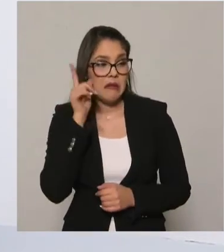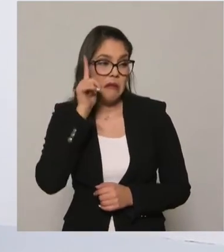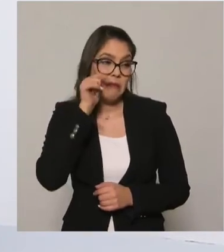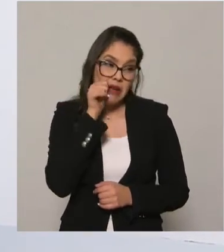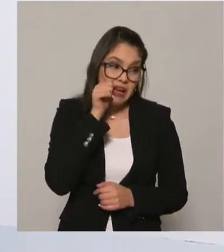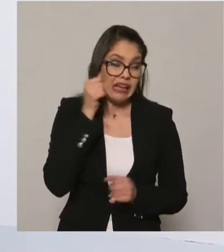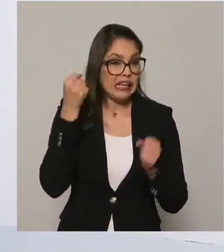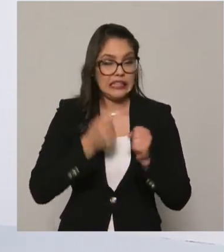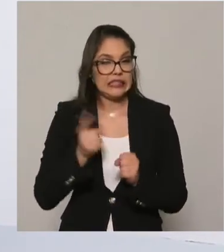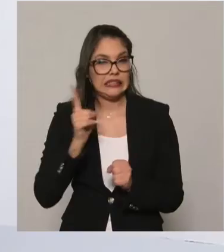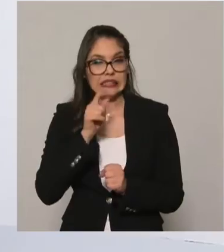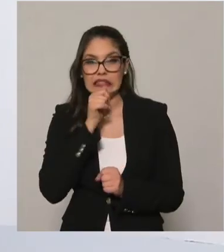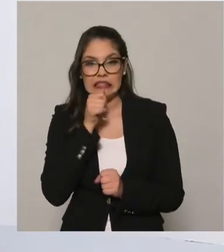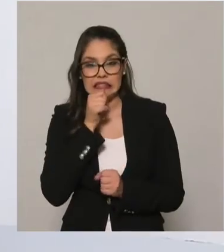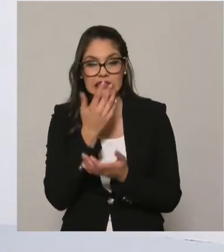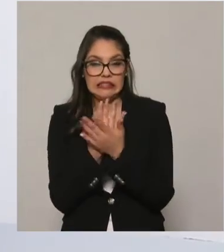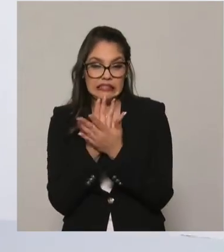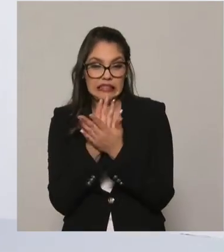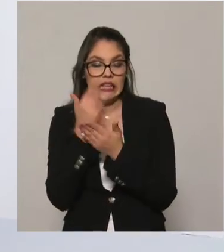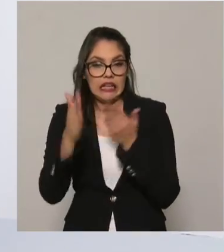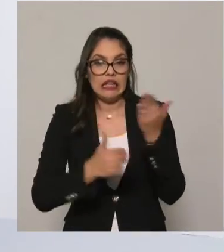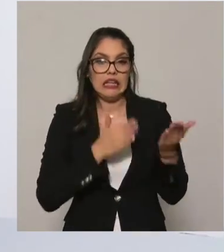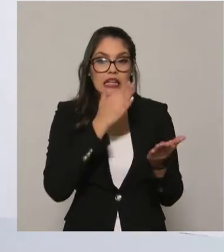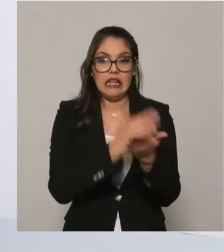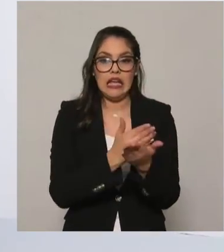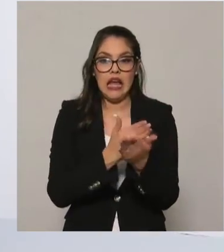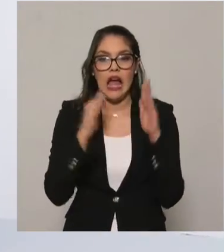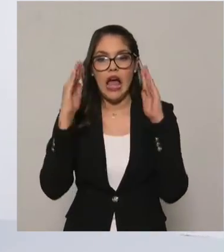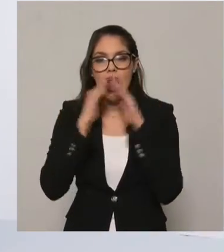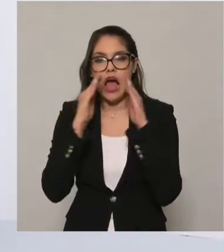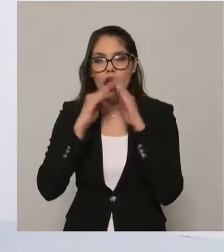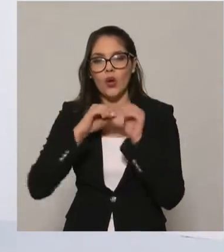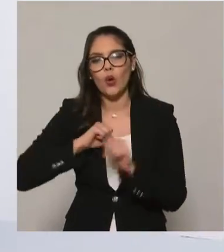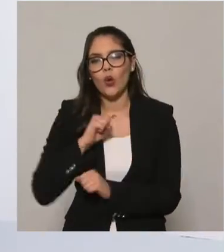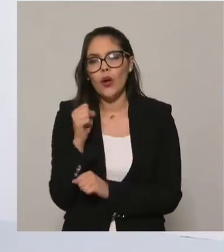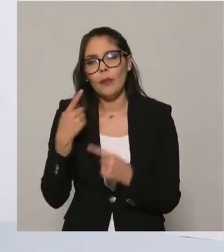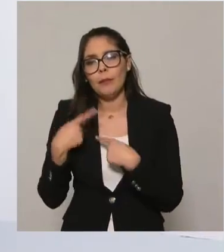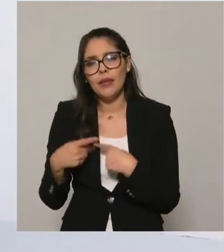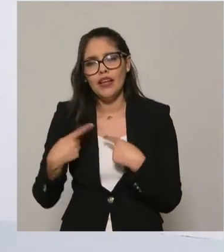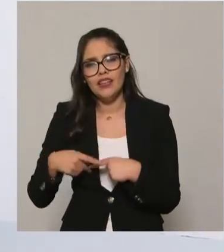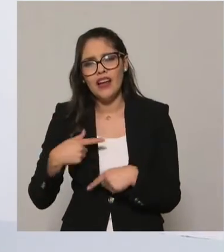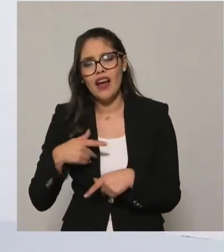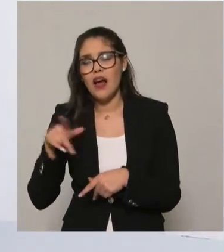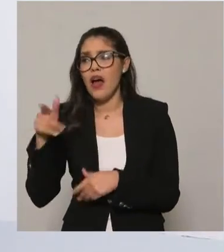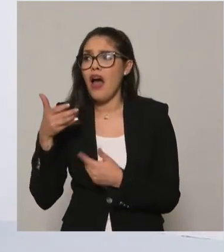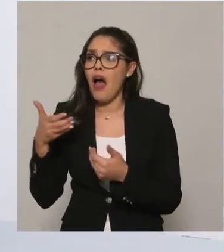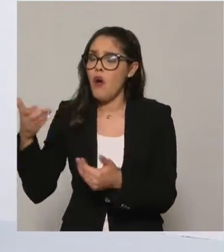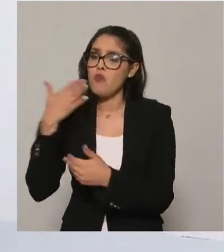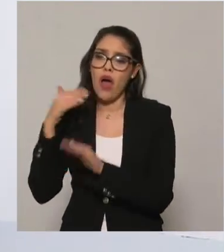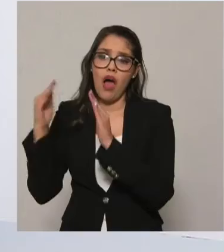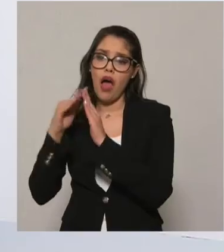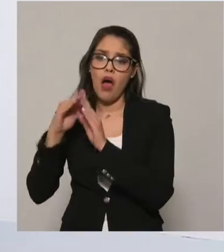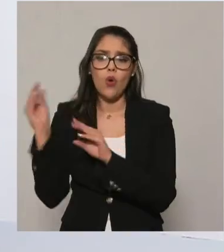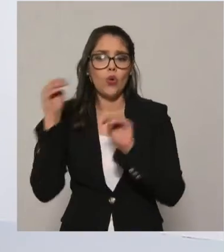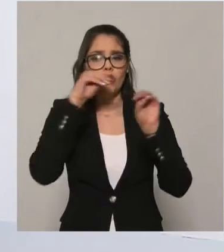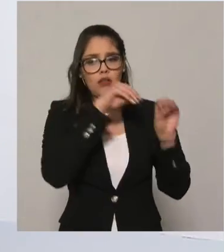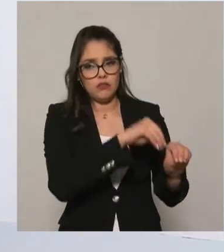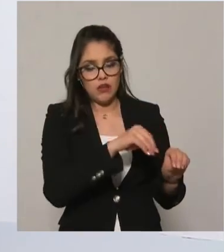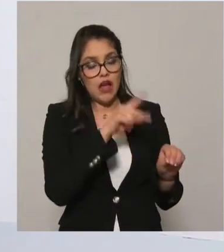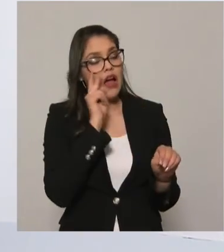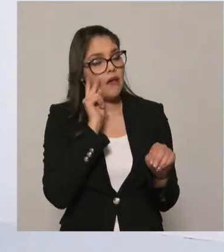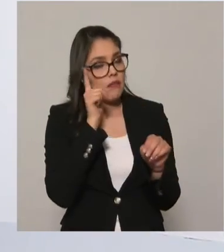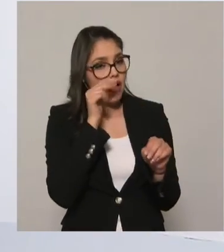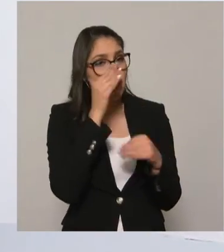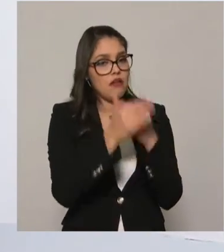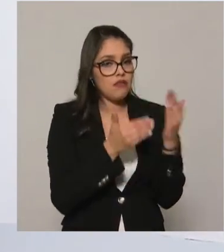no es seguro, acuda a un albergue, albergues en donde se apoya a personas en situación de calle, de escasos recursos,